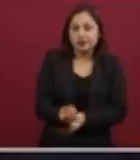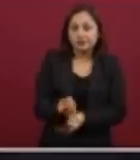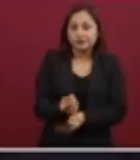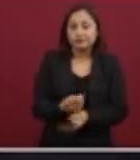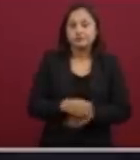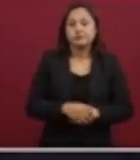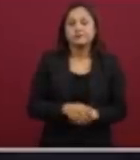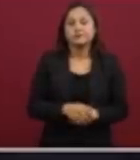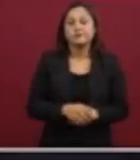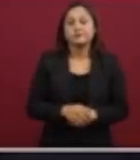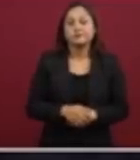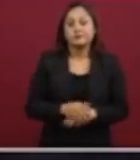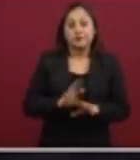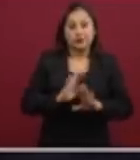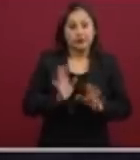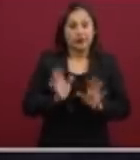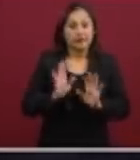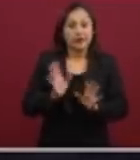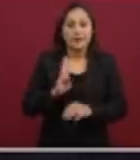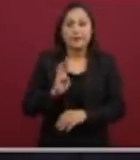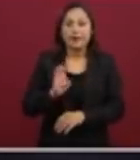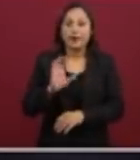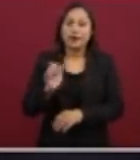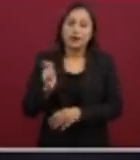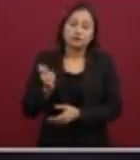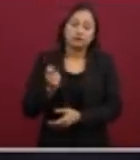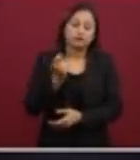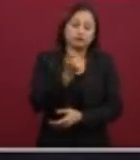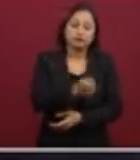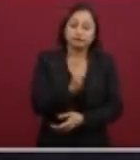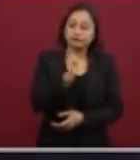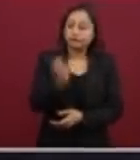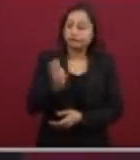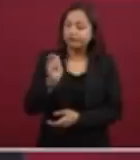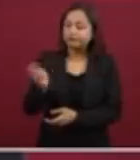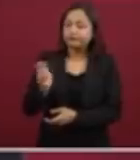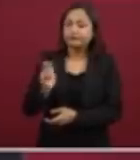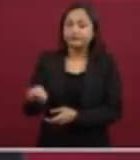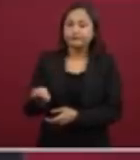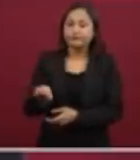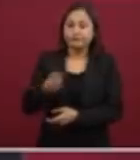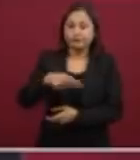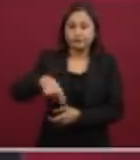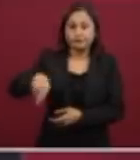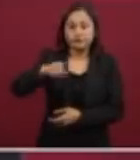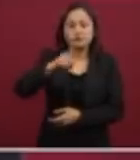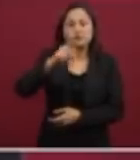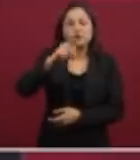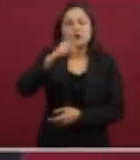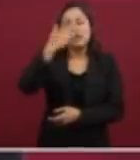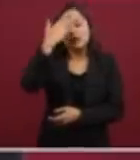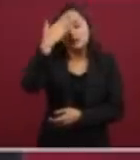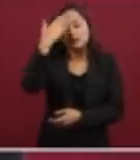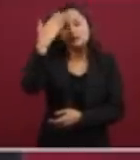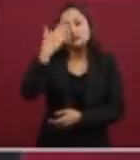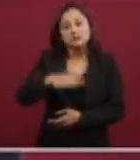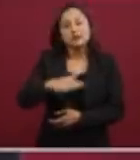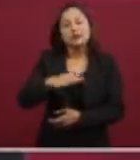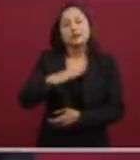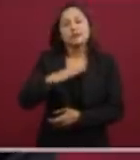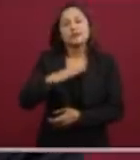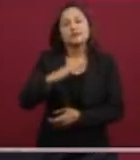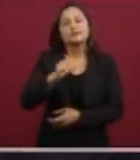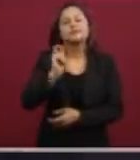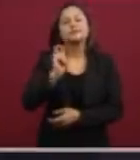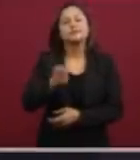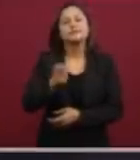están entregando estos apoyos, que se sepa que hay becas para estudiantes